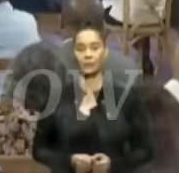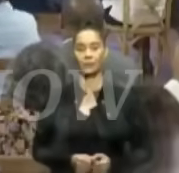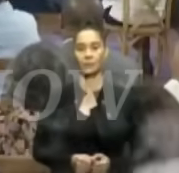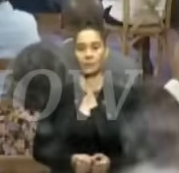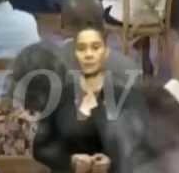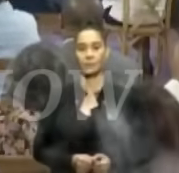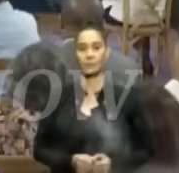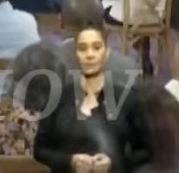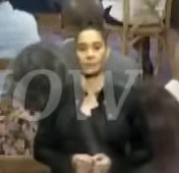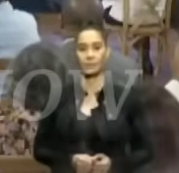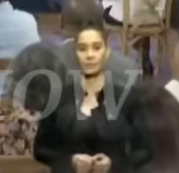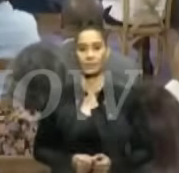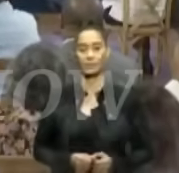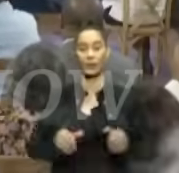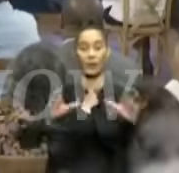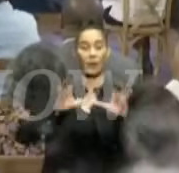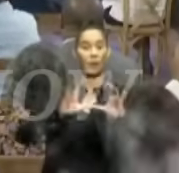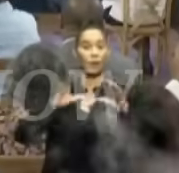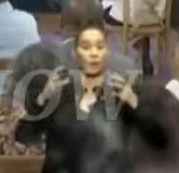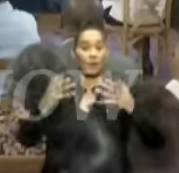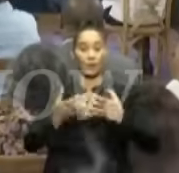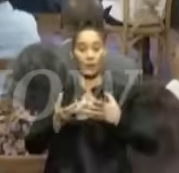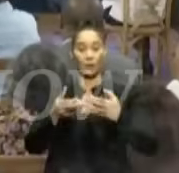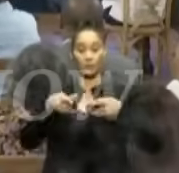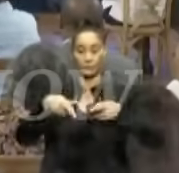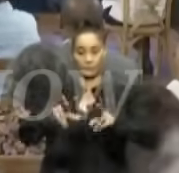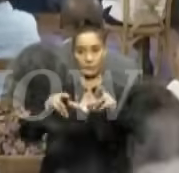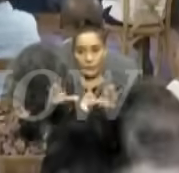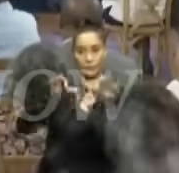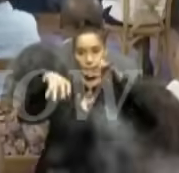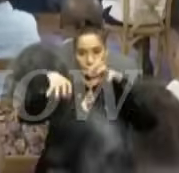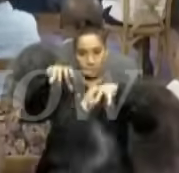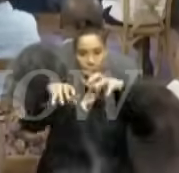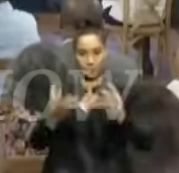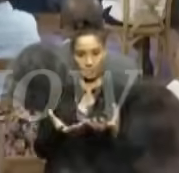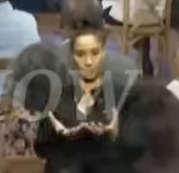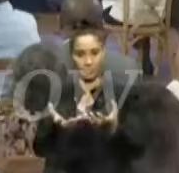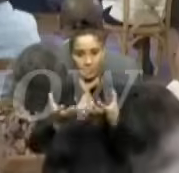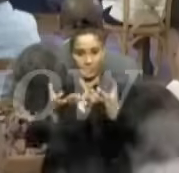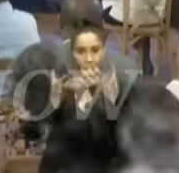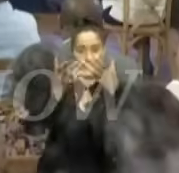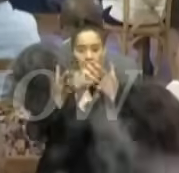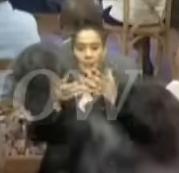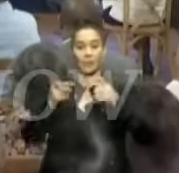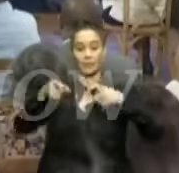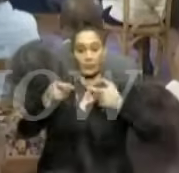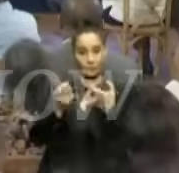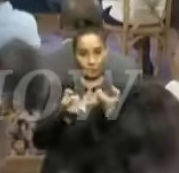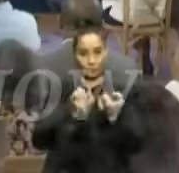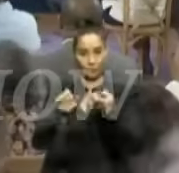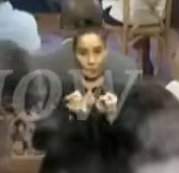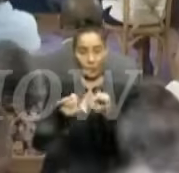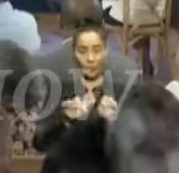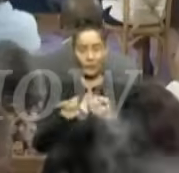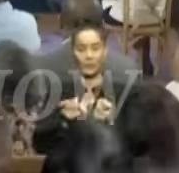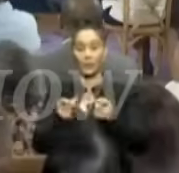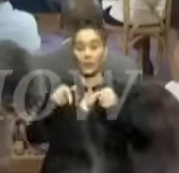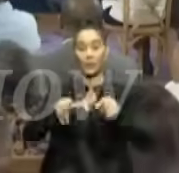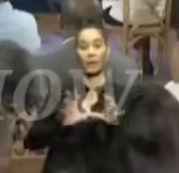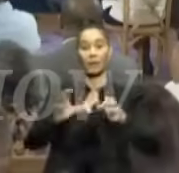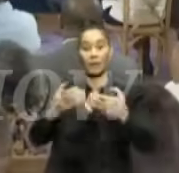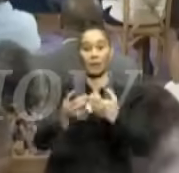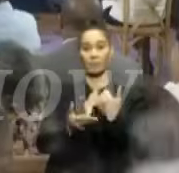garantizar que las crecidas del río las inundaciones pues serán controladas desde ese